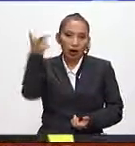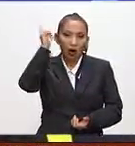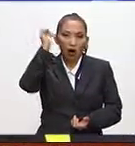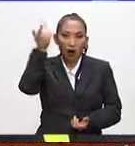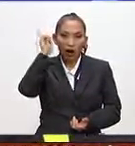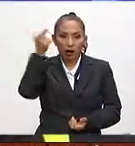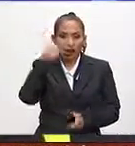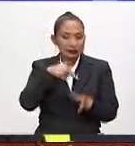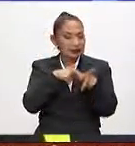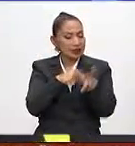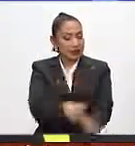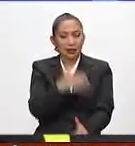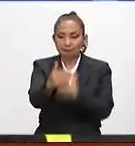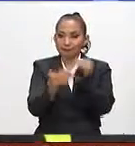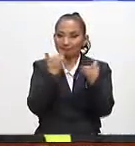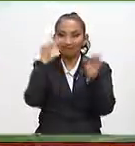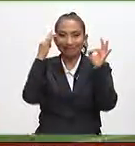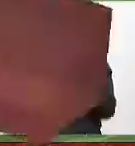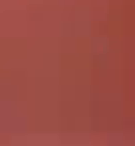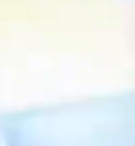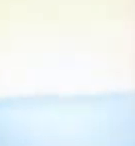esperemos seguir con esa racha ganadora.